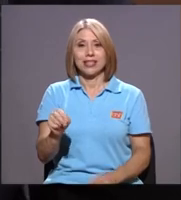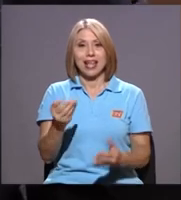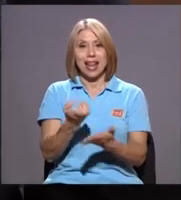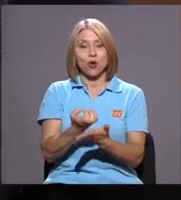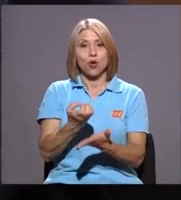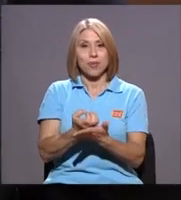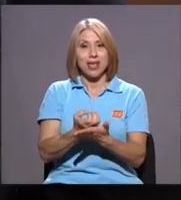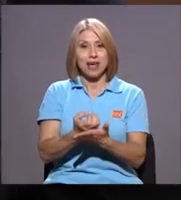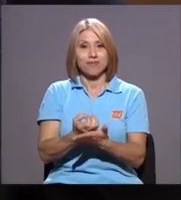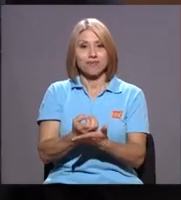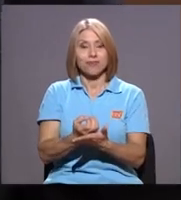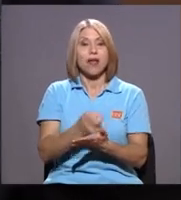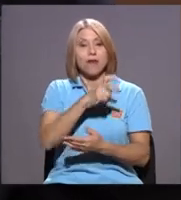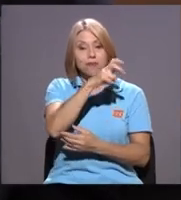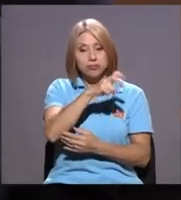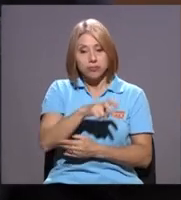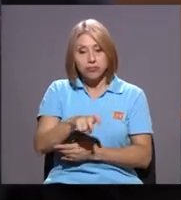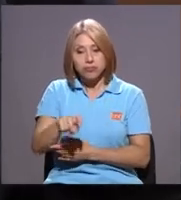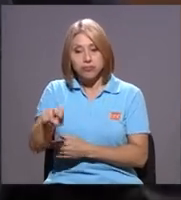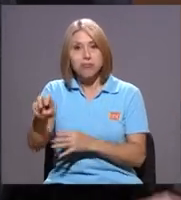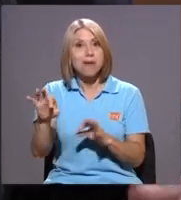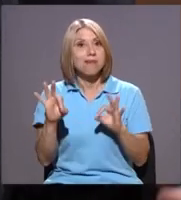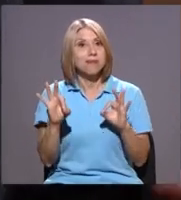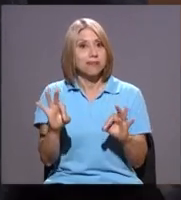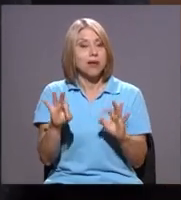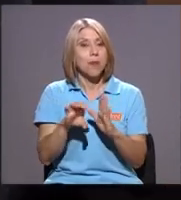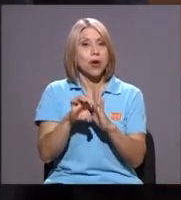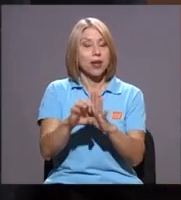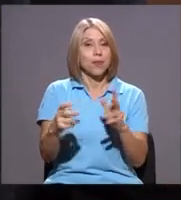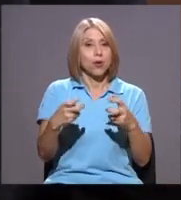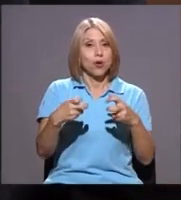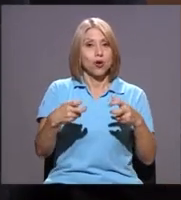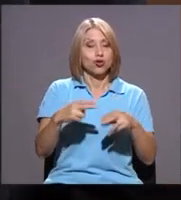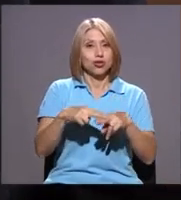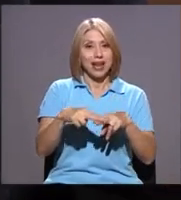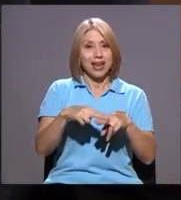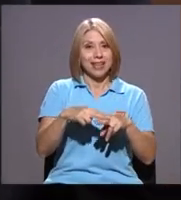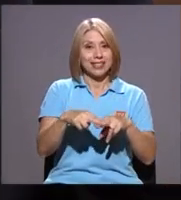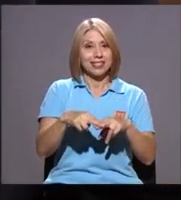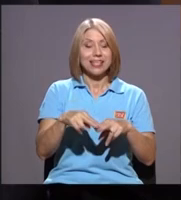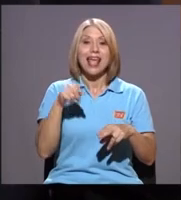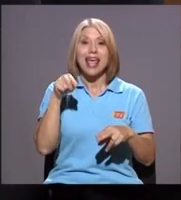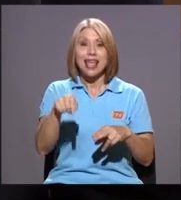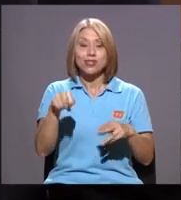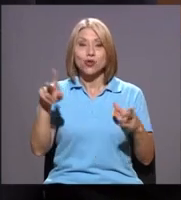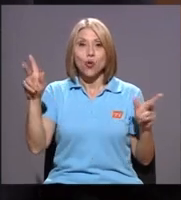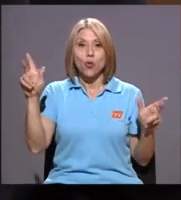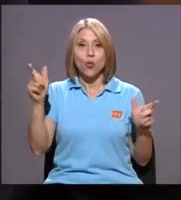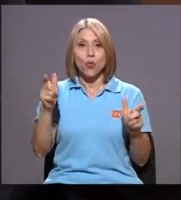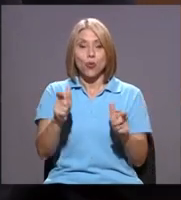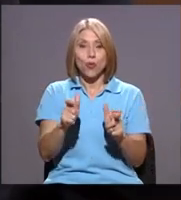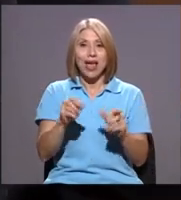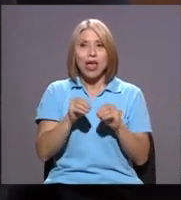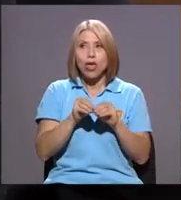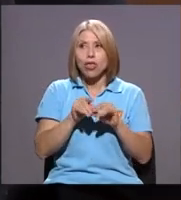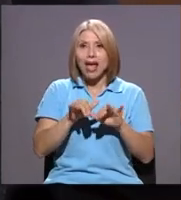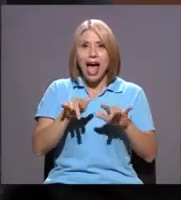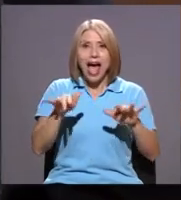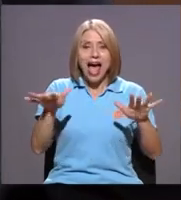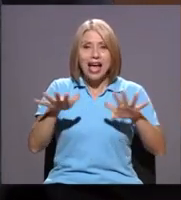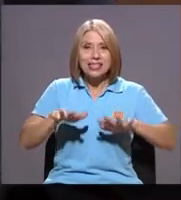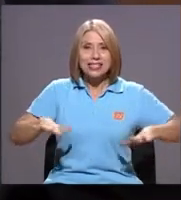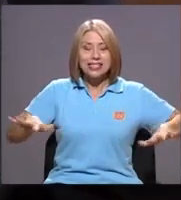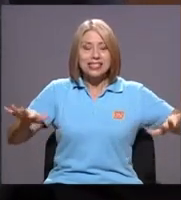con el ambiente, como el caso de los trenes, esto va a generar una reducción de las emisiones de gases